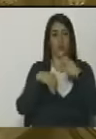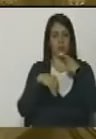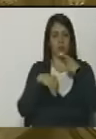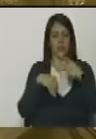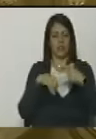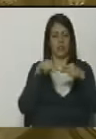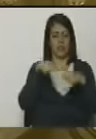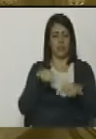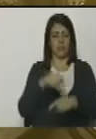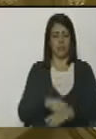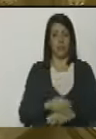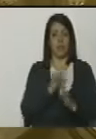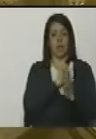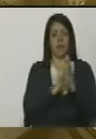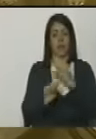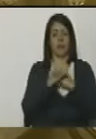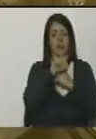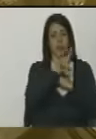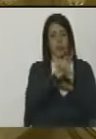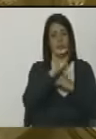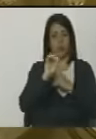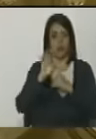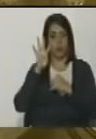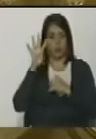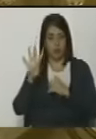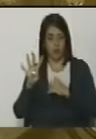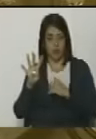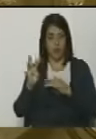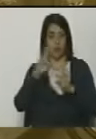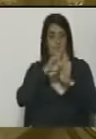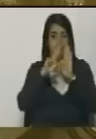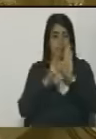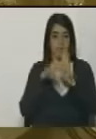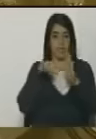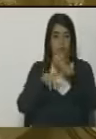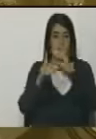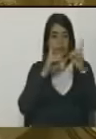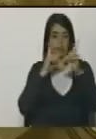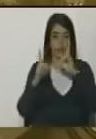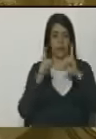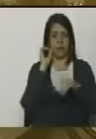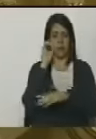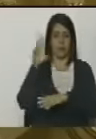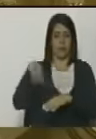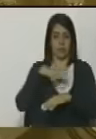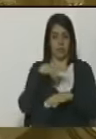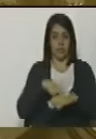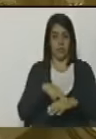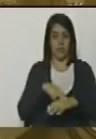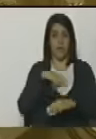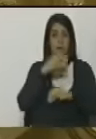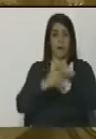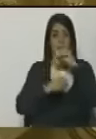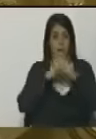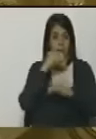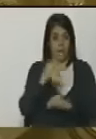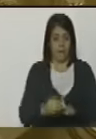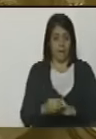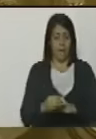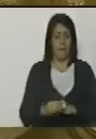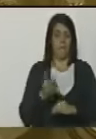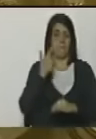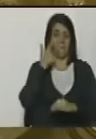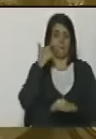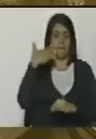que está establecido en el artículo 104 del Reglamento Interior y de Debates de la Asamblea Nacional,